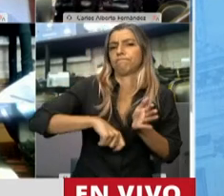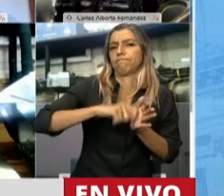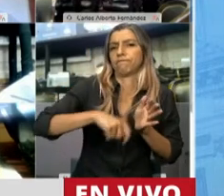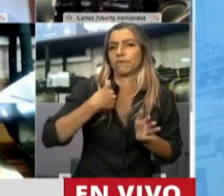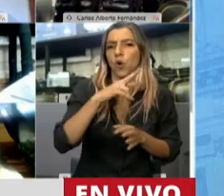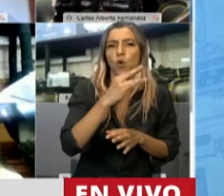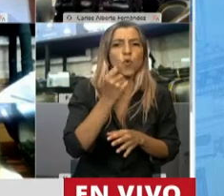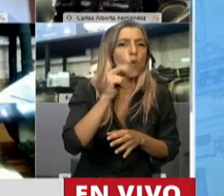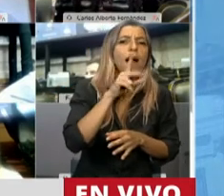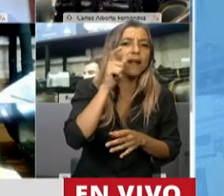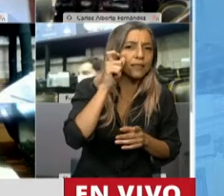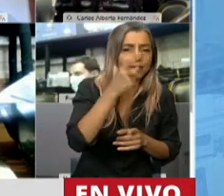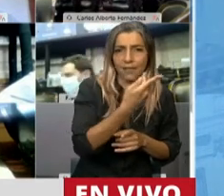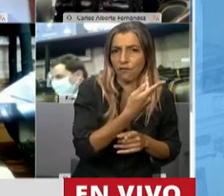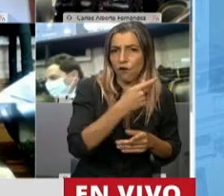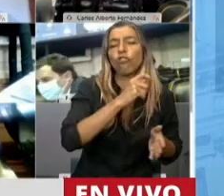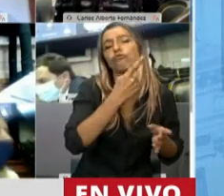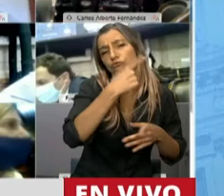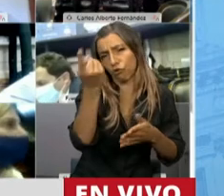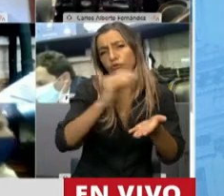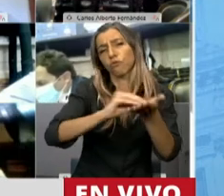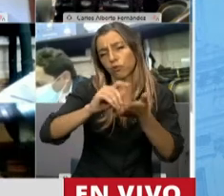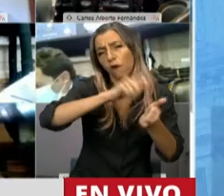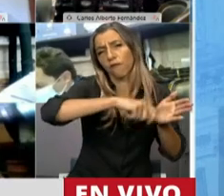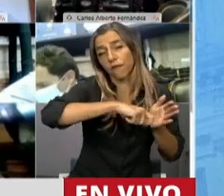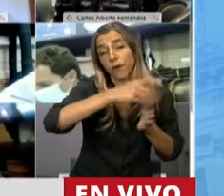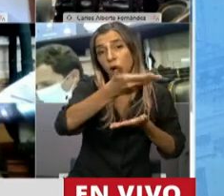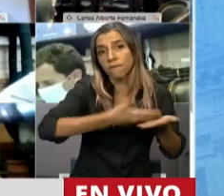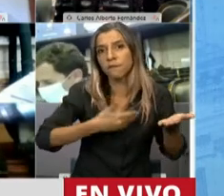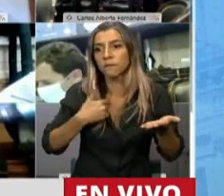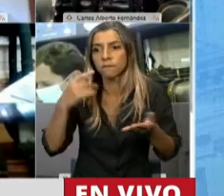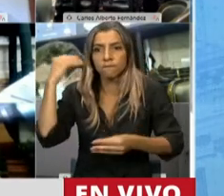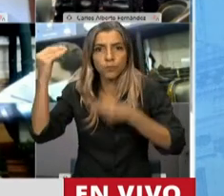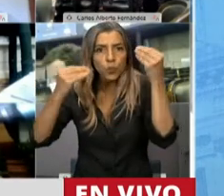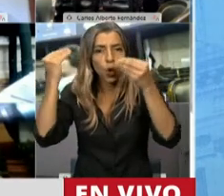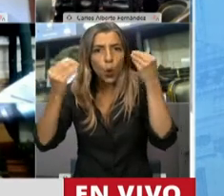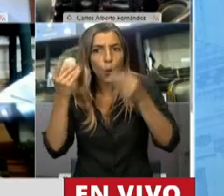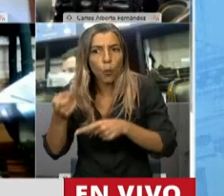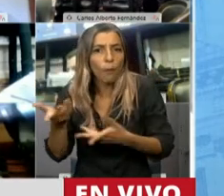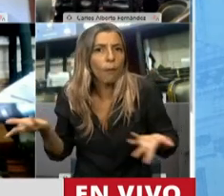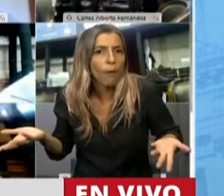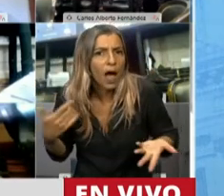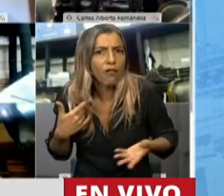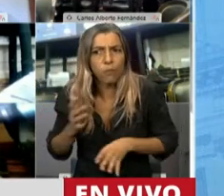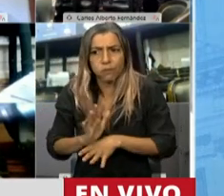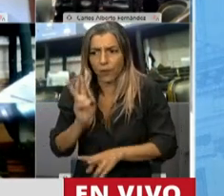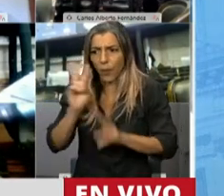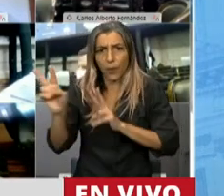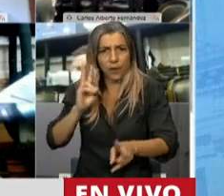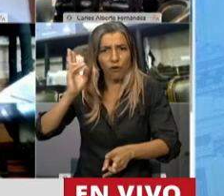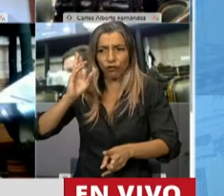Adriana Ruarte y acompañamiento de muchos diputados, que vemos con preocupación los hechos delictivos, el vandalismo y la